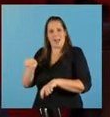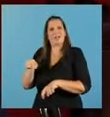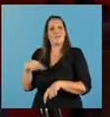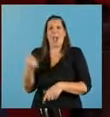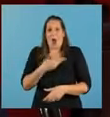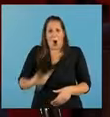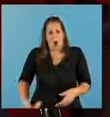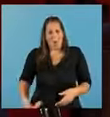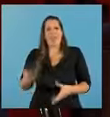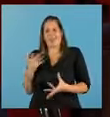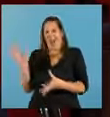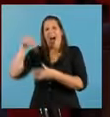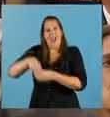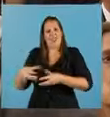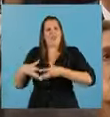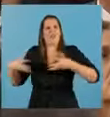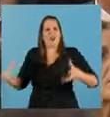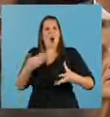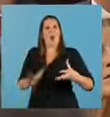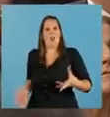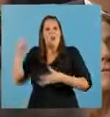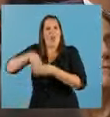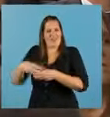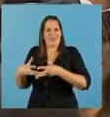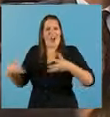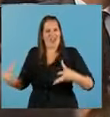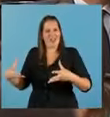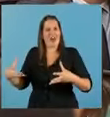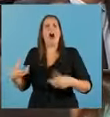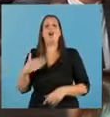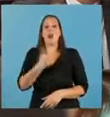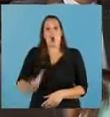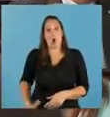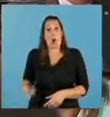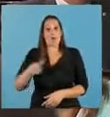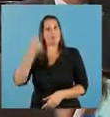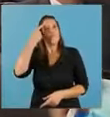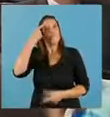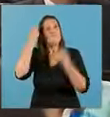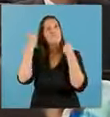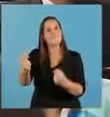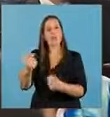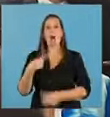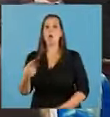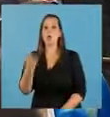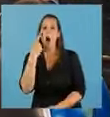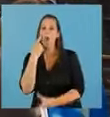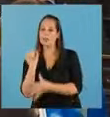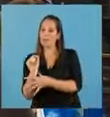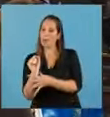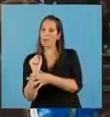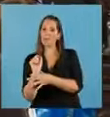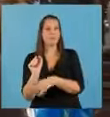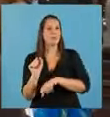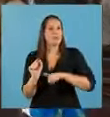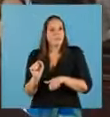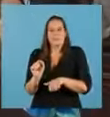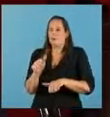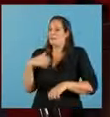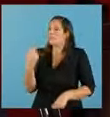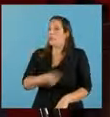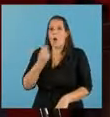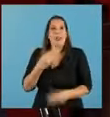científicos, no de CEOs. Un gobierno con la convicción de que el conocimiento es clave para las políticas públicas y